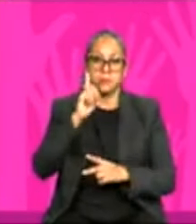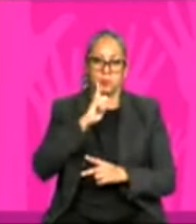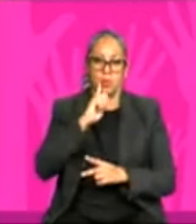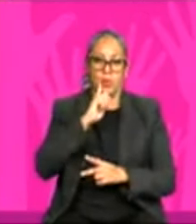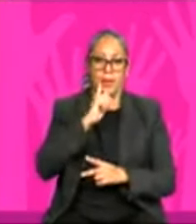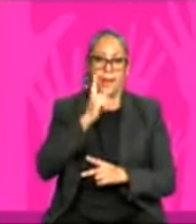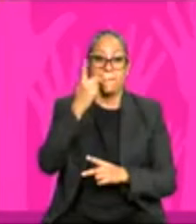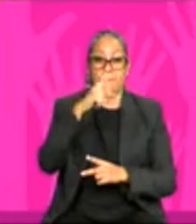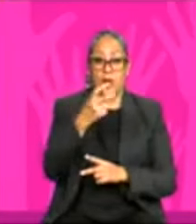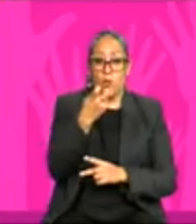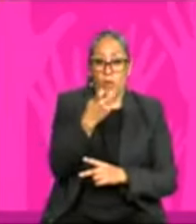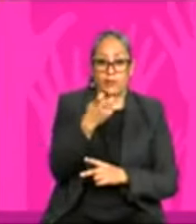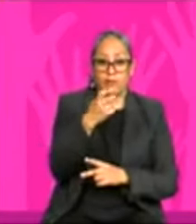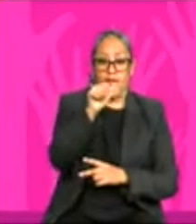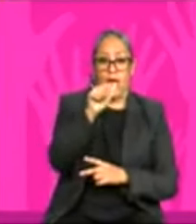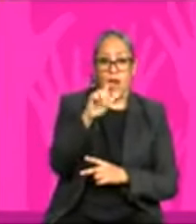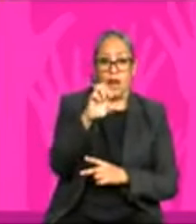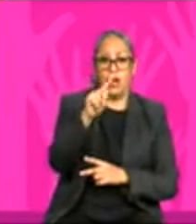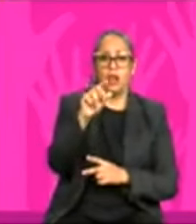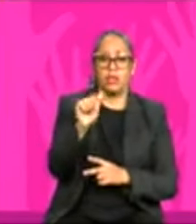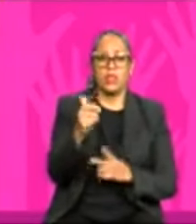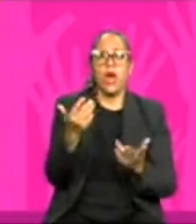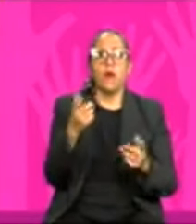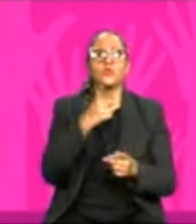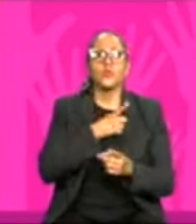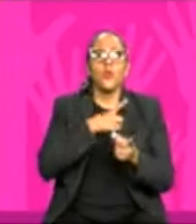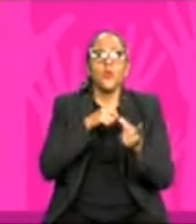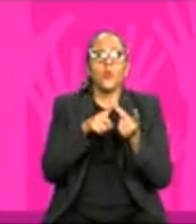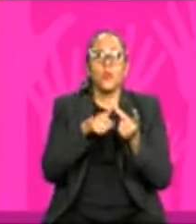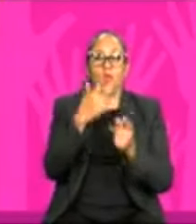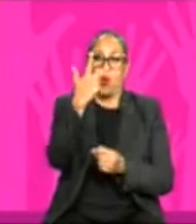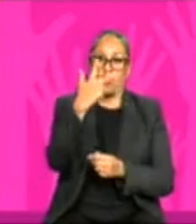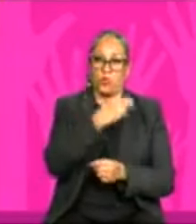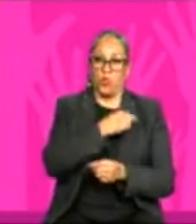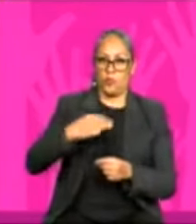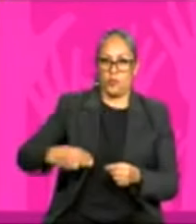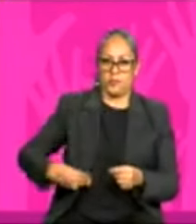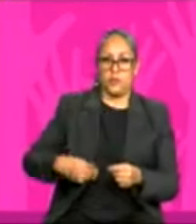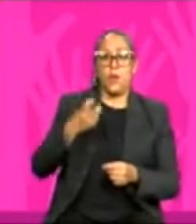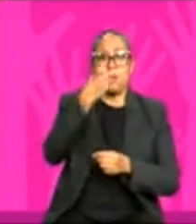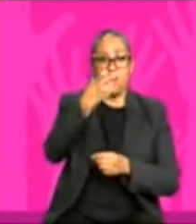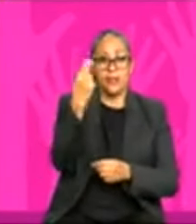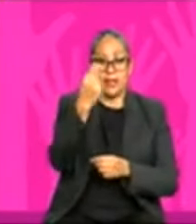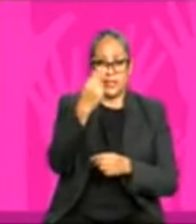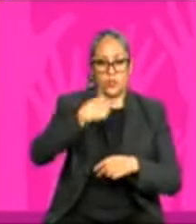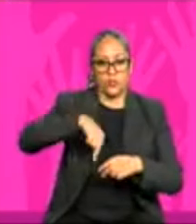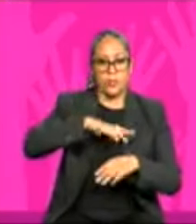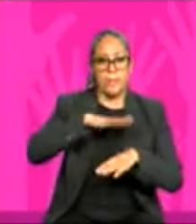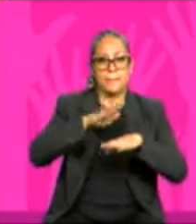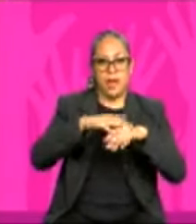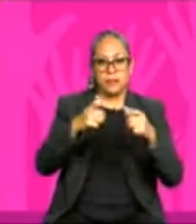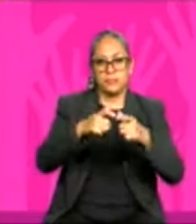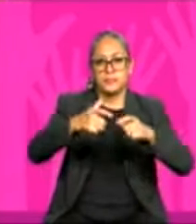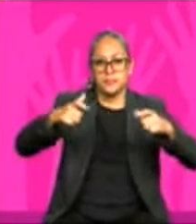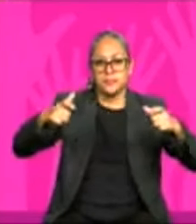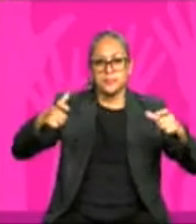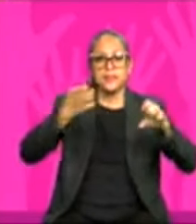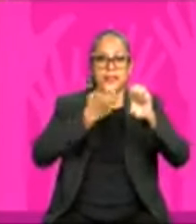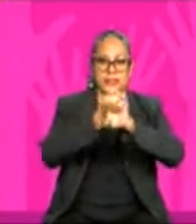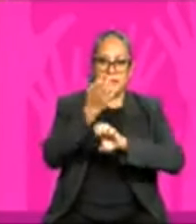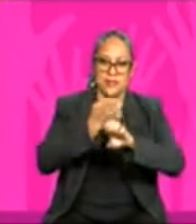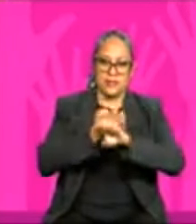de violencia de género solo está activa en 8 municipios. Por eso la vamos a extender a todo el estado y